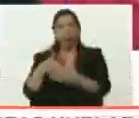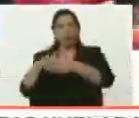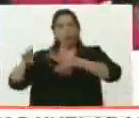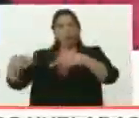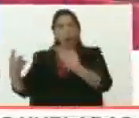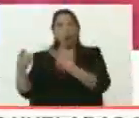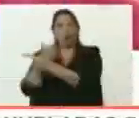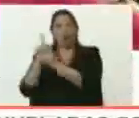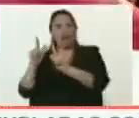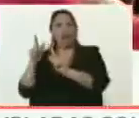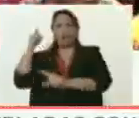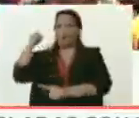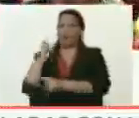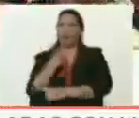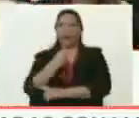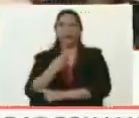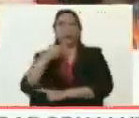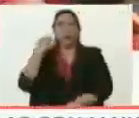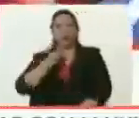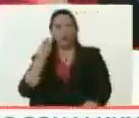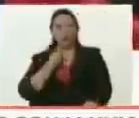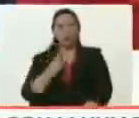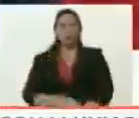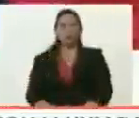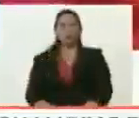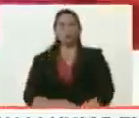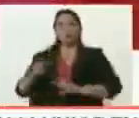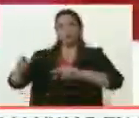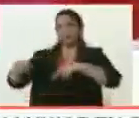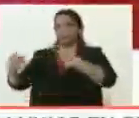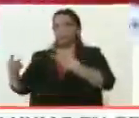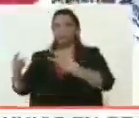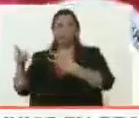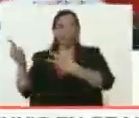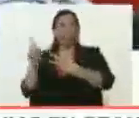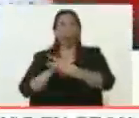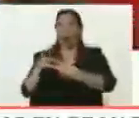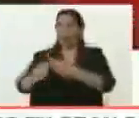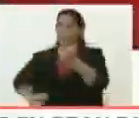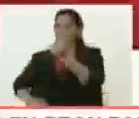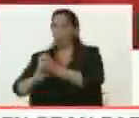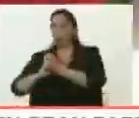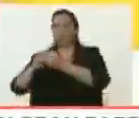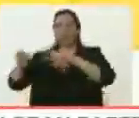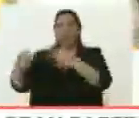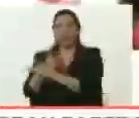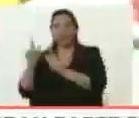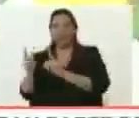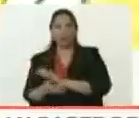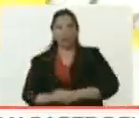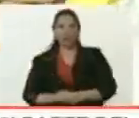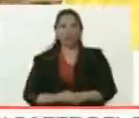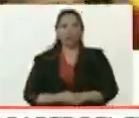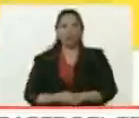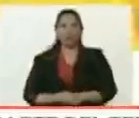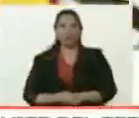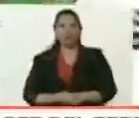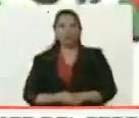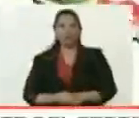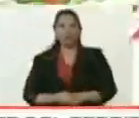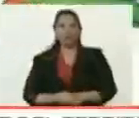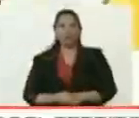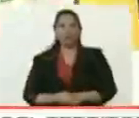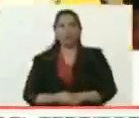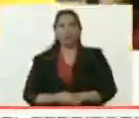que definirla, es una juventud antineoliberal que se ha